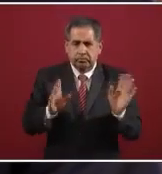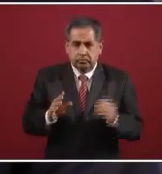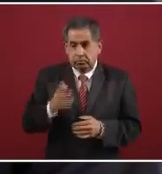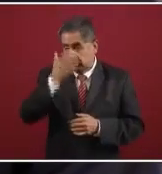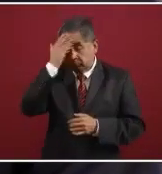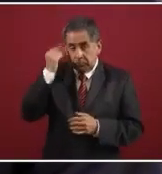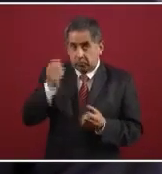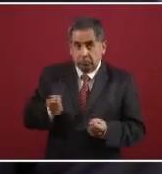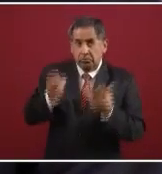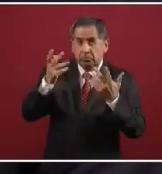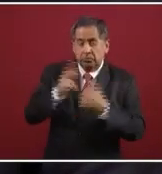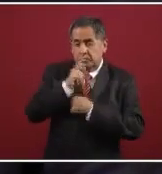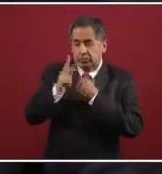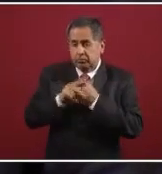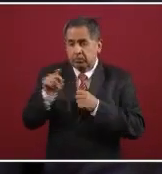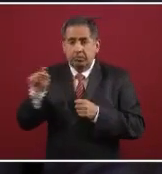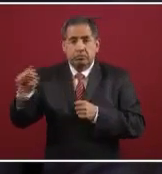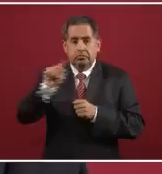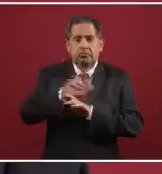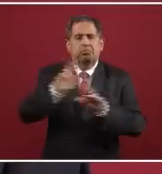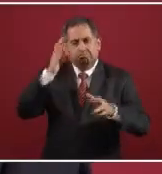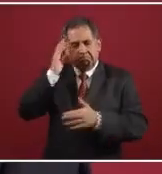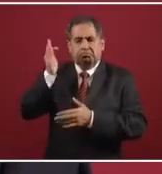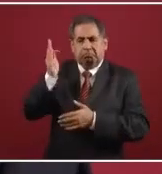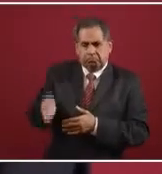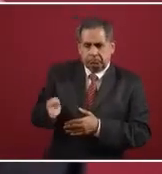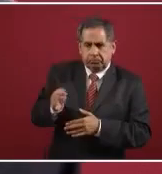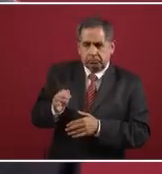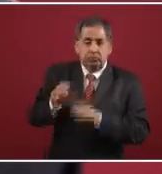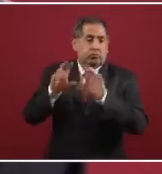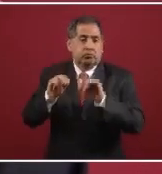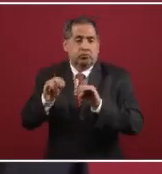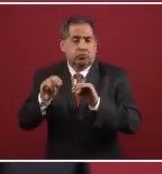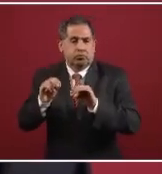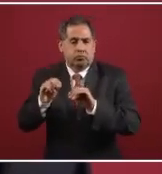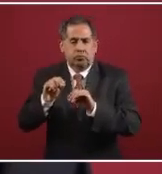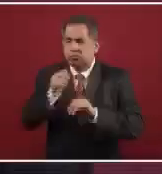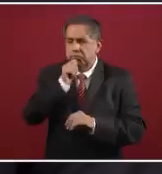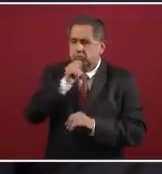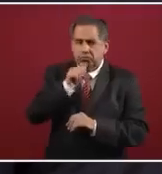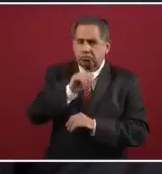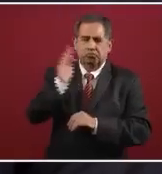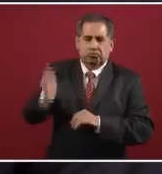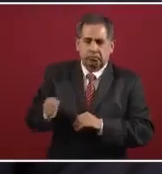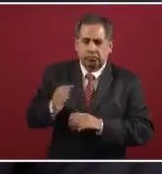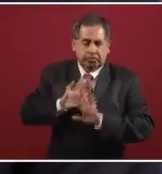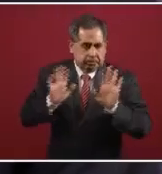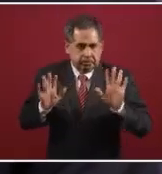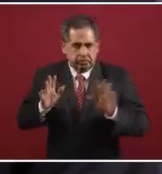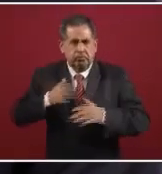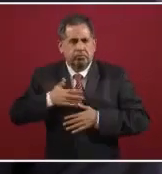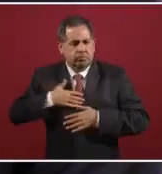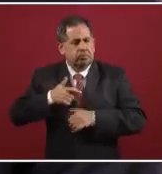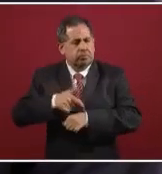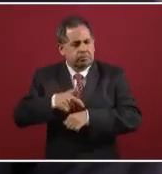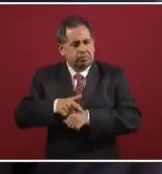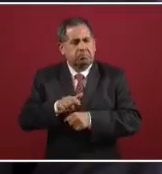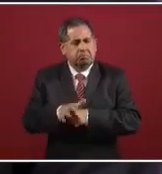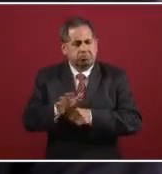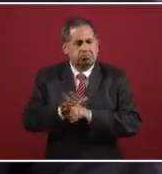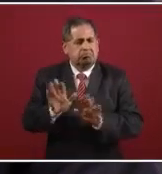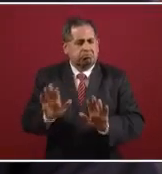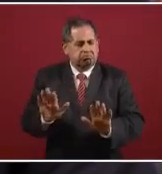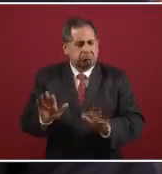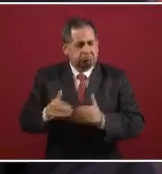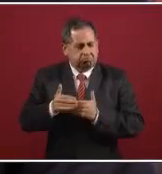cuántos hayan reconocido o no hayan reconocido. Nosotros tenemos nuestros tiempos